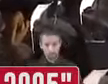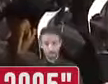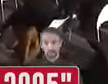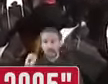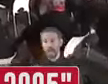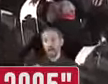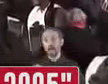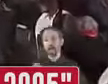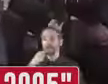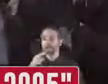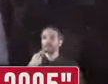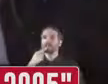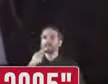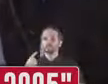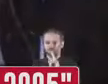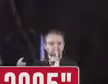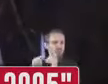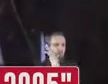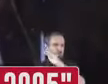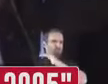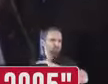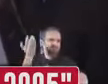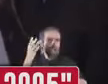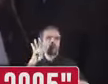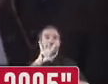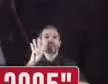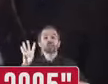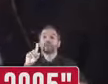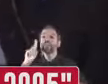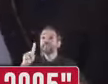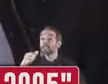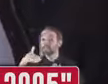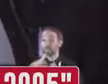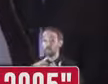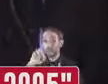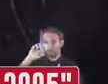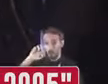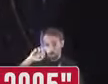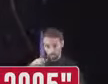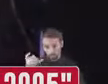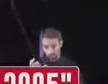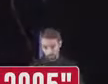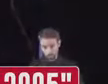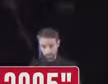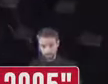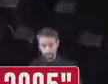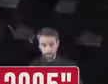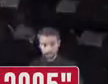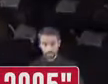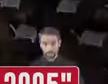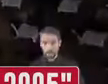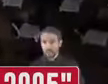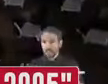con un activo en contra nuestro de 44 mil millones de dólares ya no